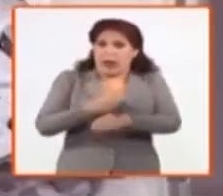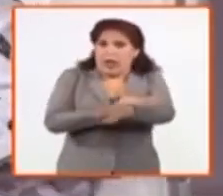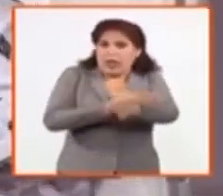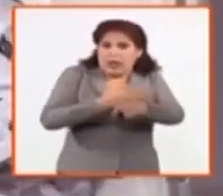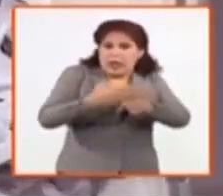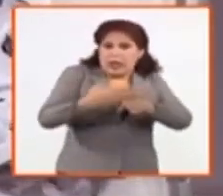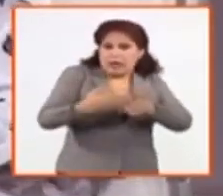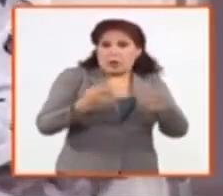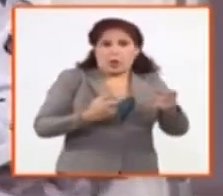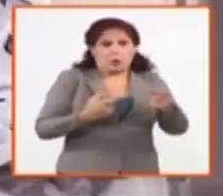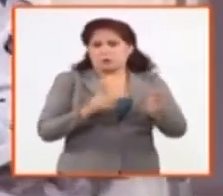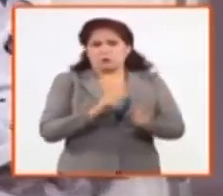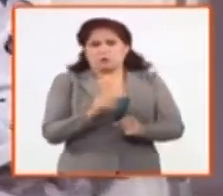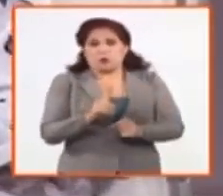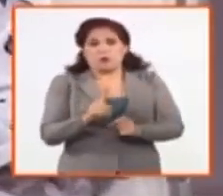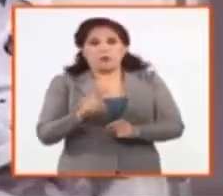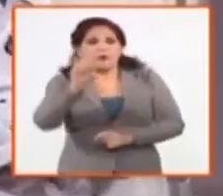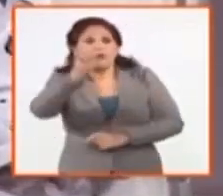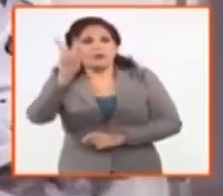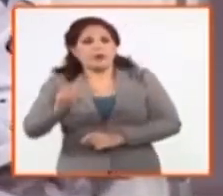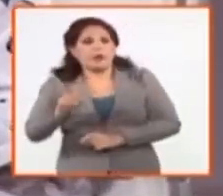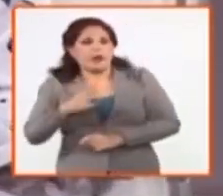significó Vietnam para el mundo?